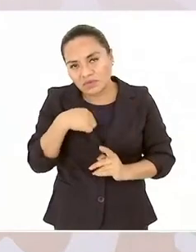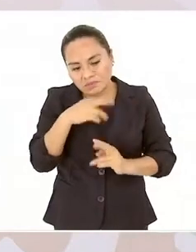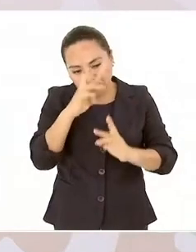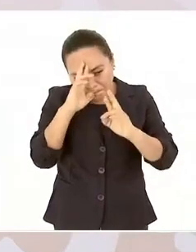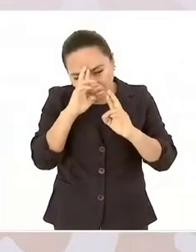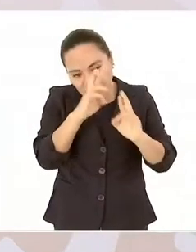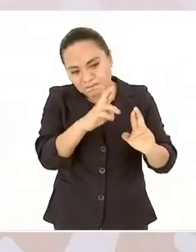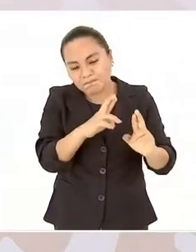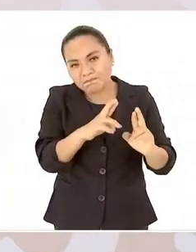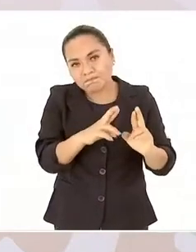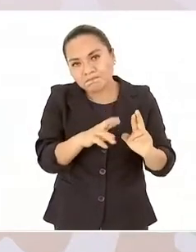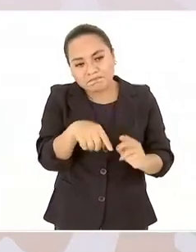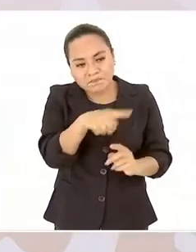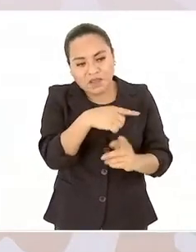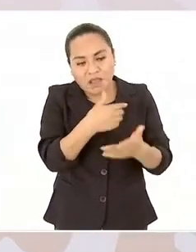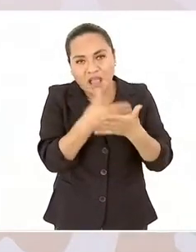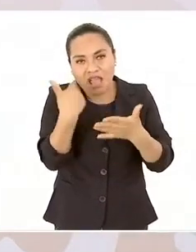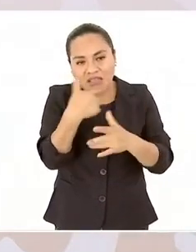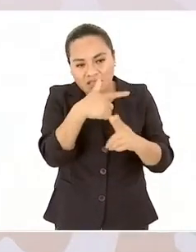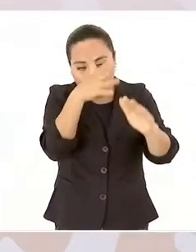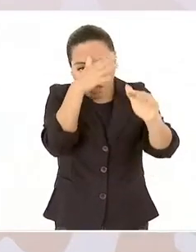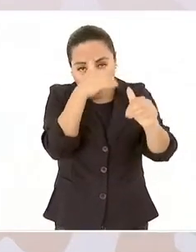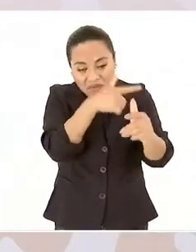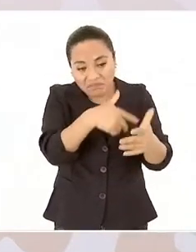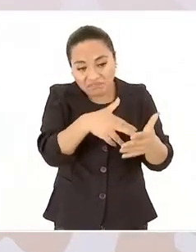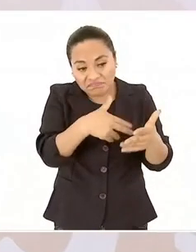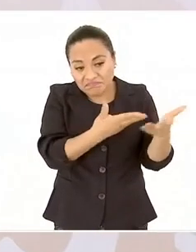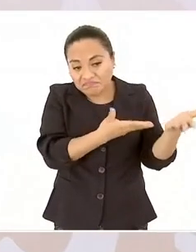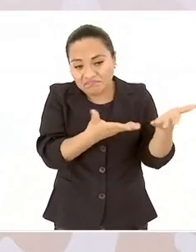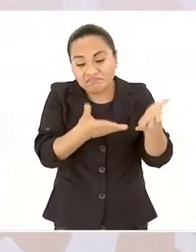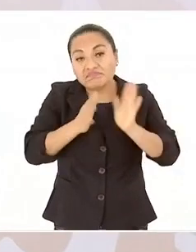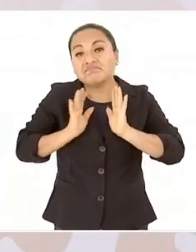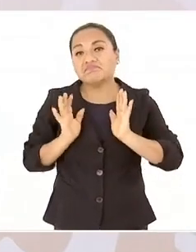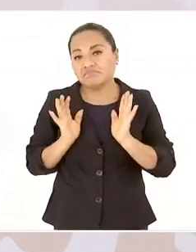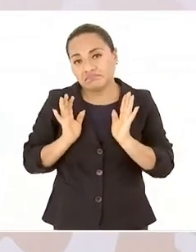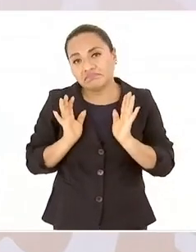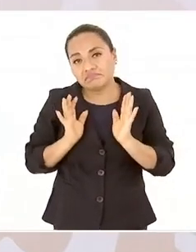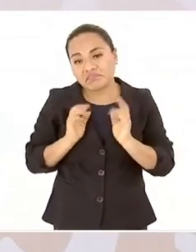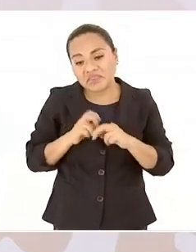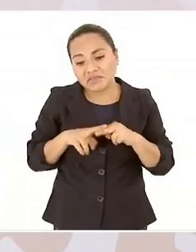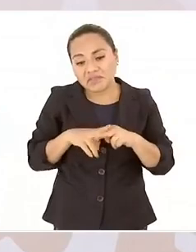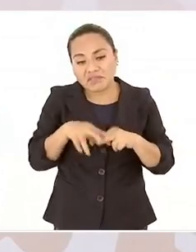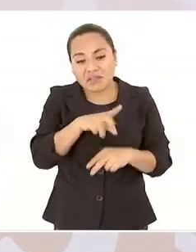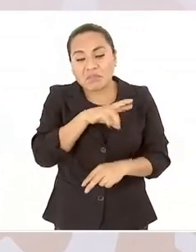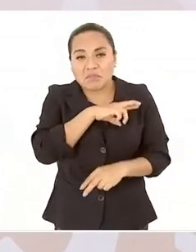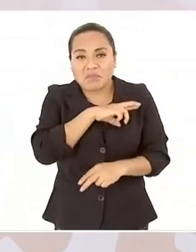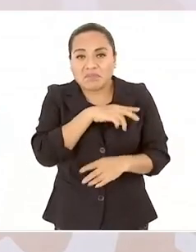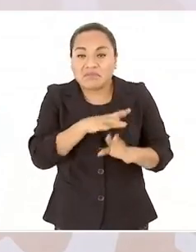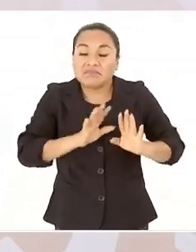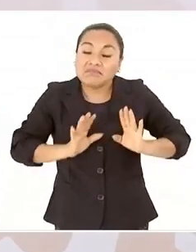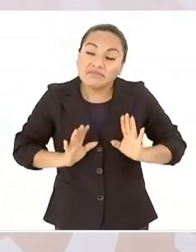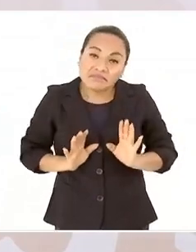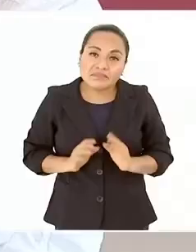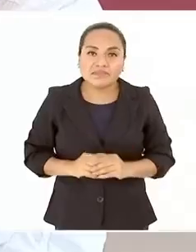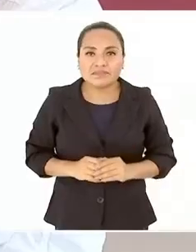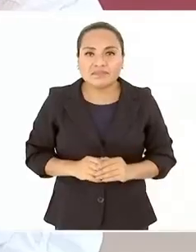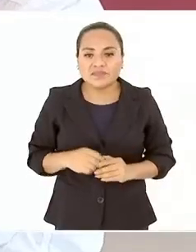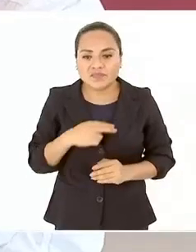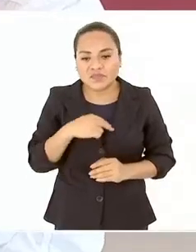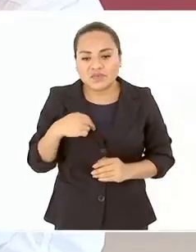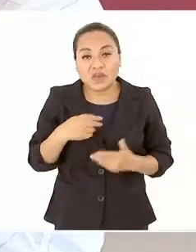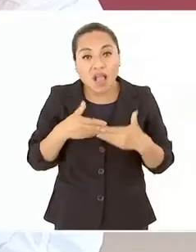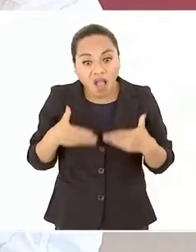hubiésemos privatizado los ferrocarriles, pero ya que se dio el cambio, dijimos,